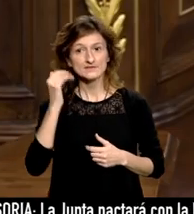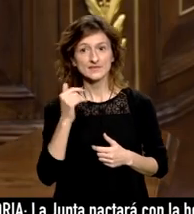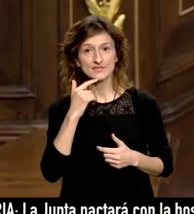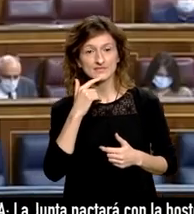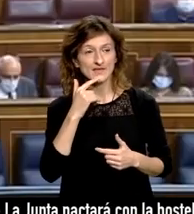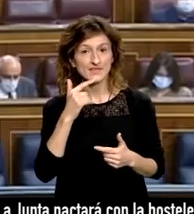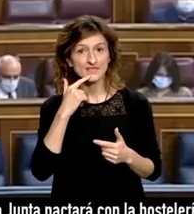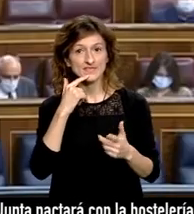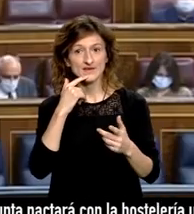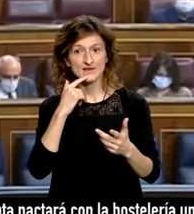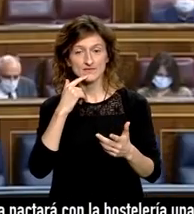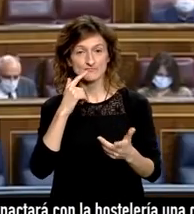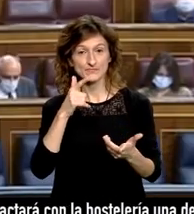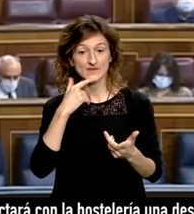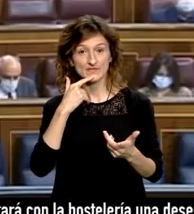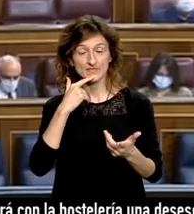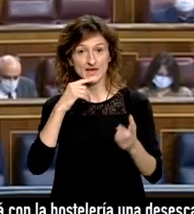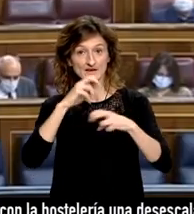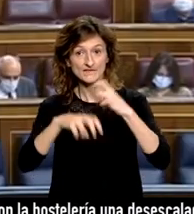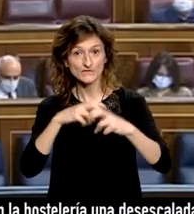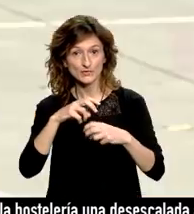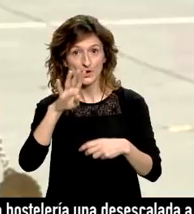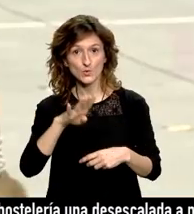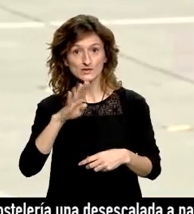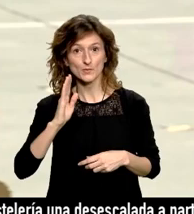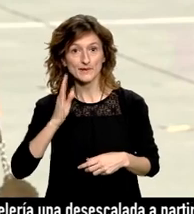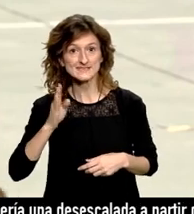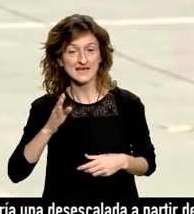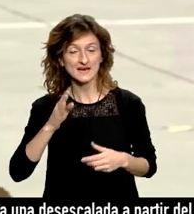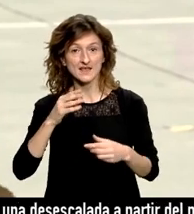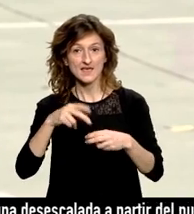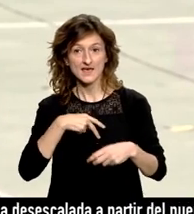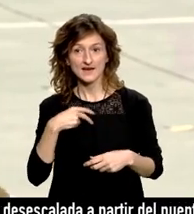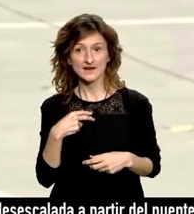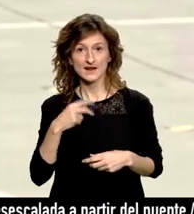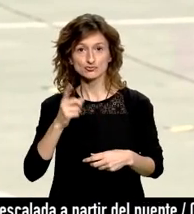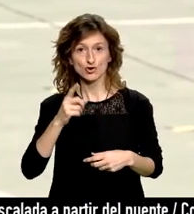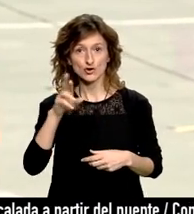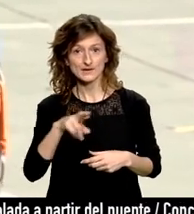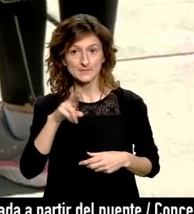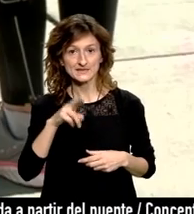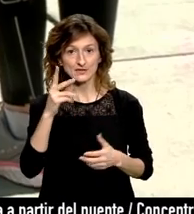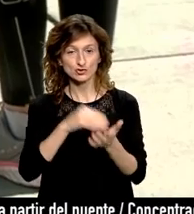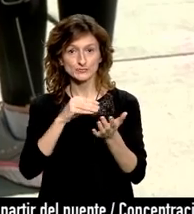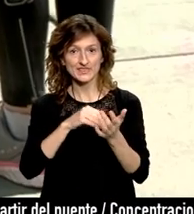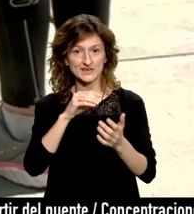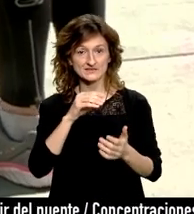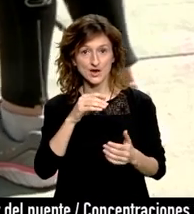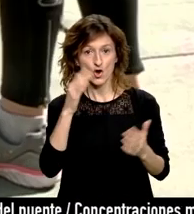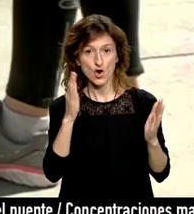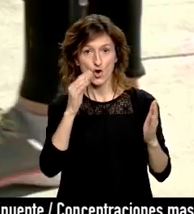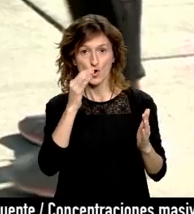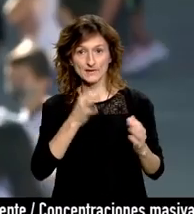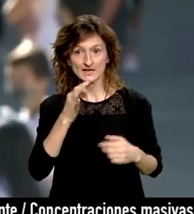una papilla infame. La reforma incluye un cuarto bachillerato más general, solo se podrá repetir 2 veces en la etapa obligatoria y da